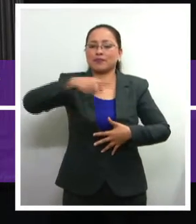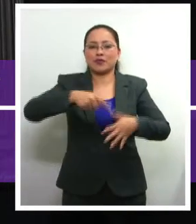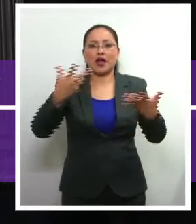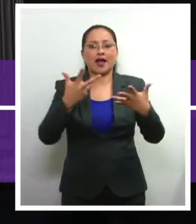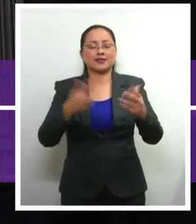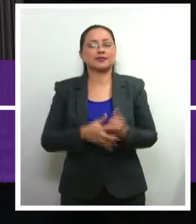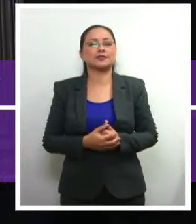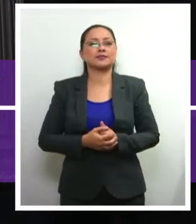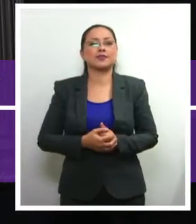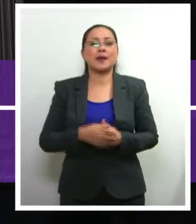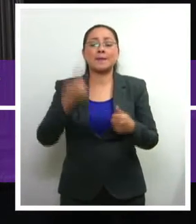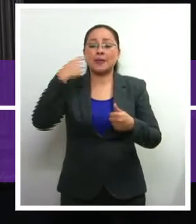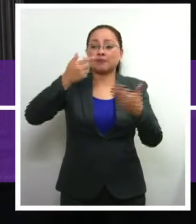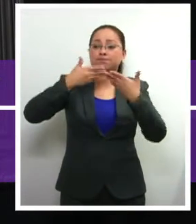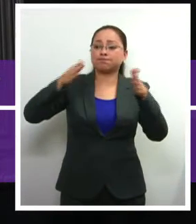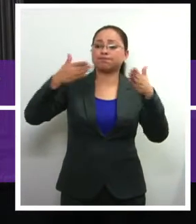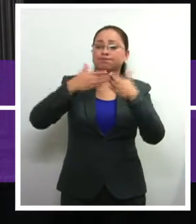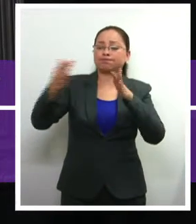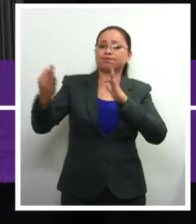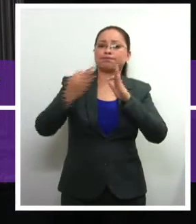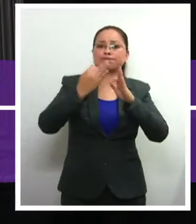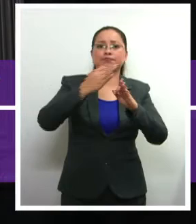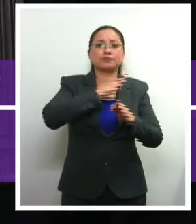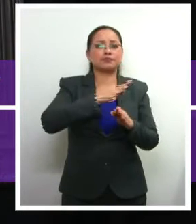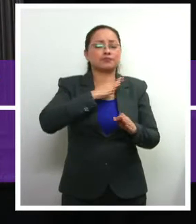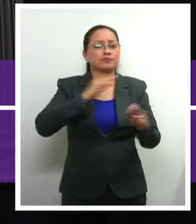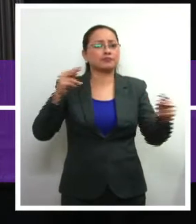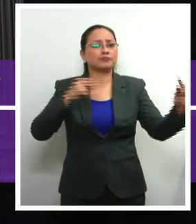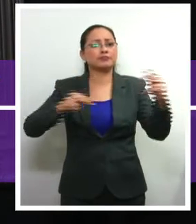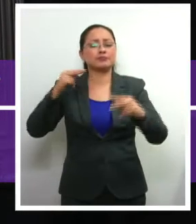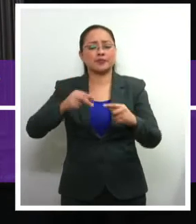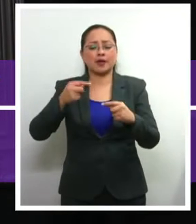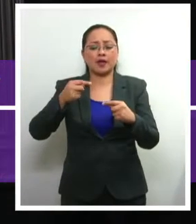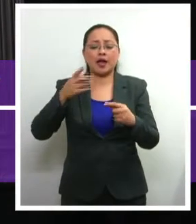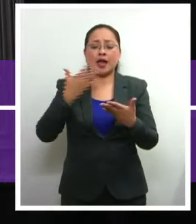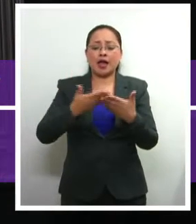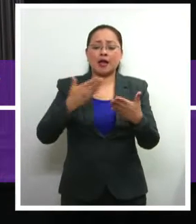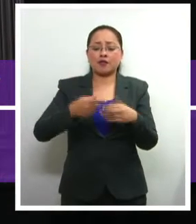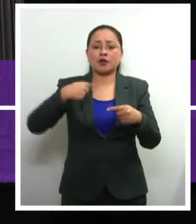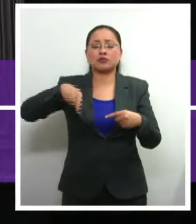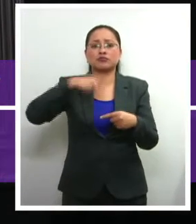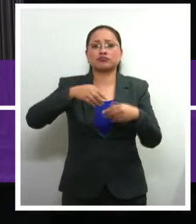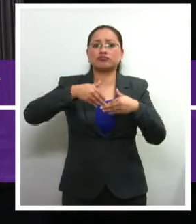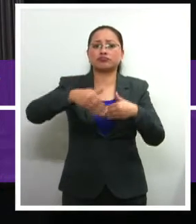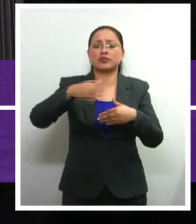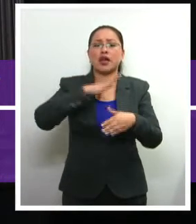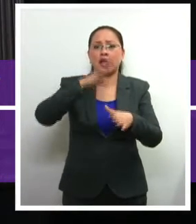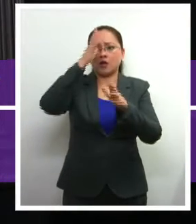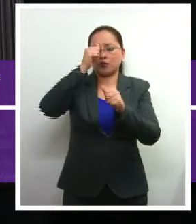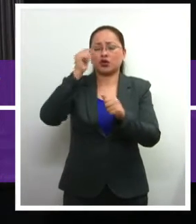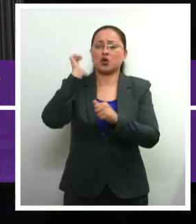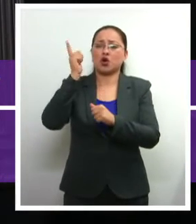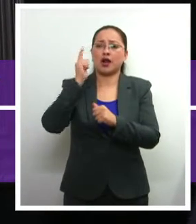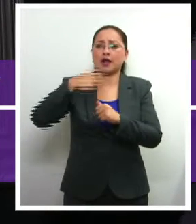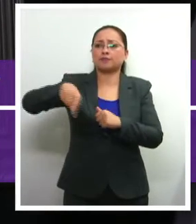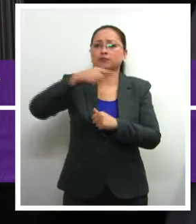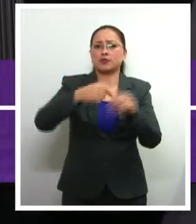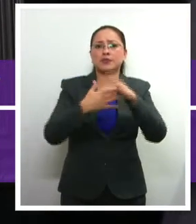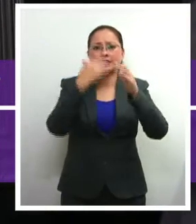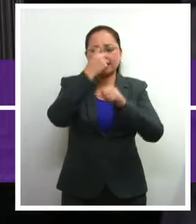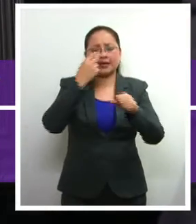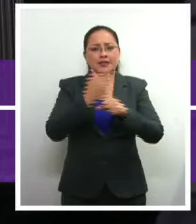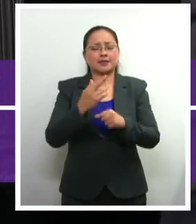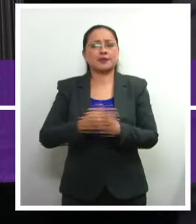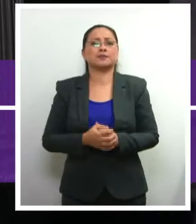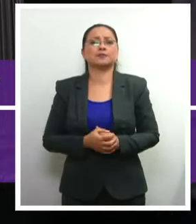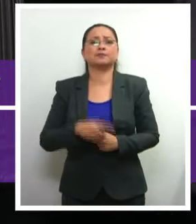de parlamento abierto que aquí planteamos y de los cuales estamos a punto de ya tener un acuerdo de parte de la mesa directiva para que